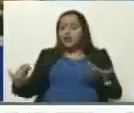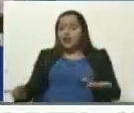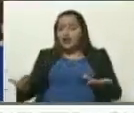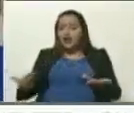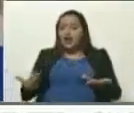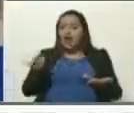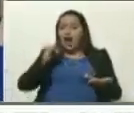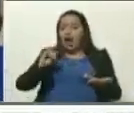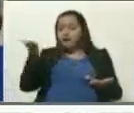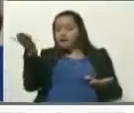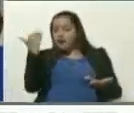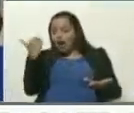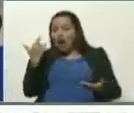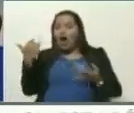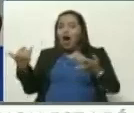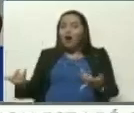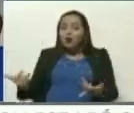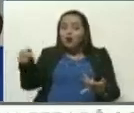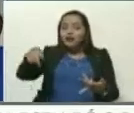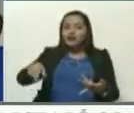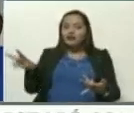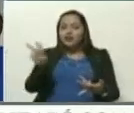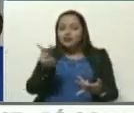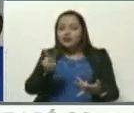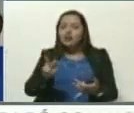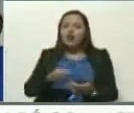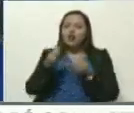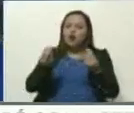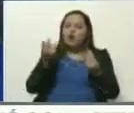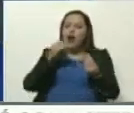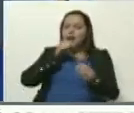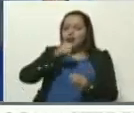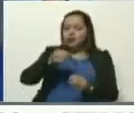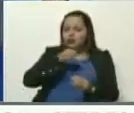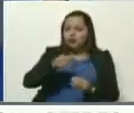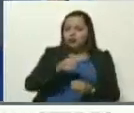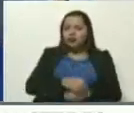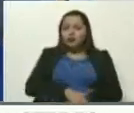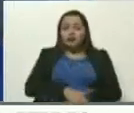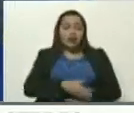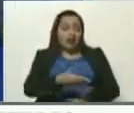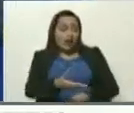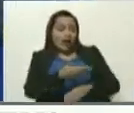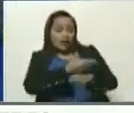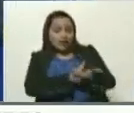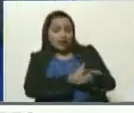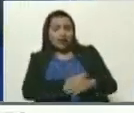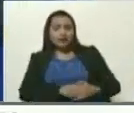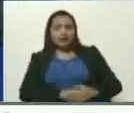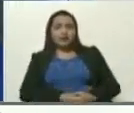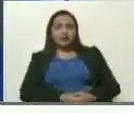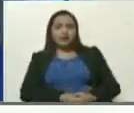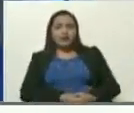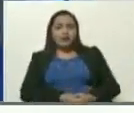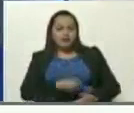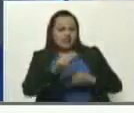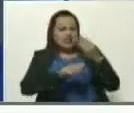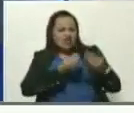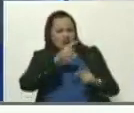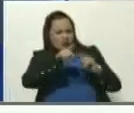pasado y cuáles retos tiene el presente del periodismo en Venezuela? Temprano conversaba en YKE, me hicieron una pregunta